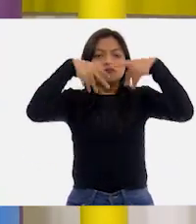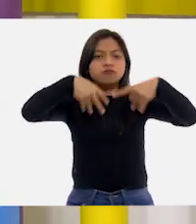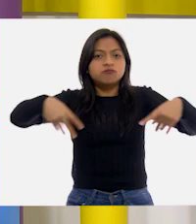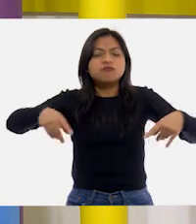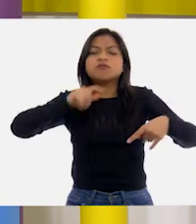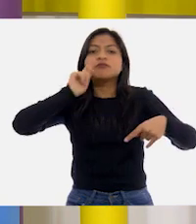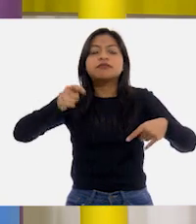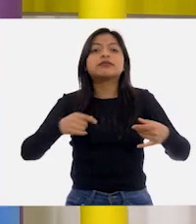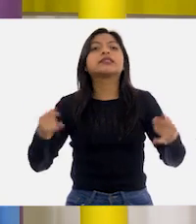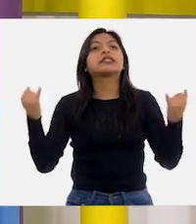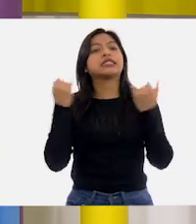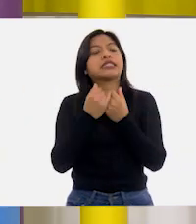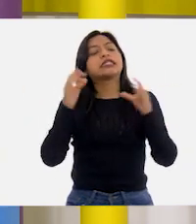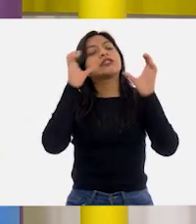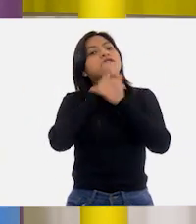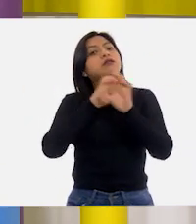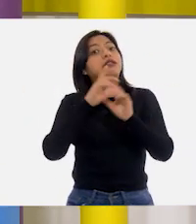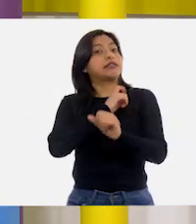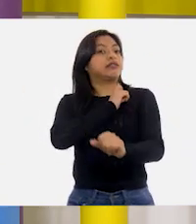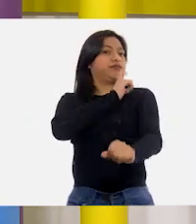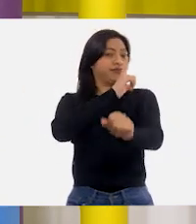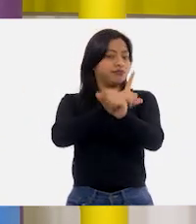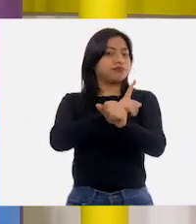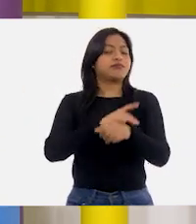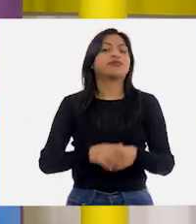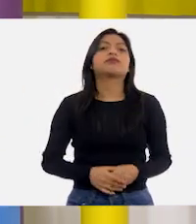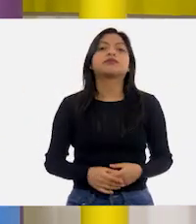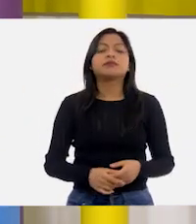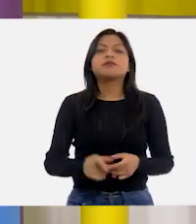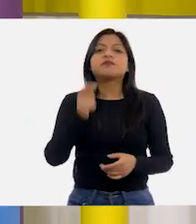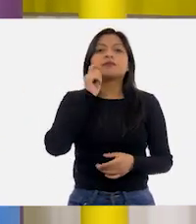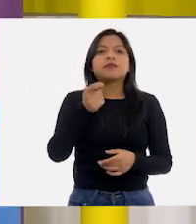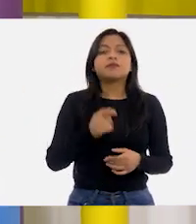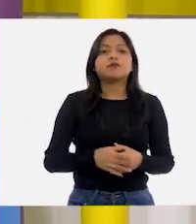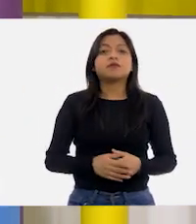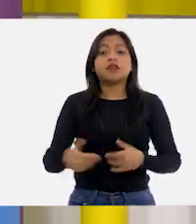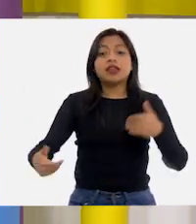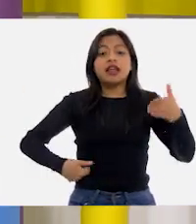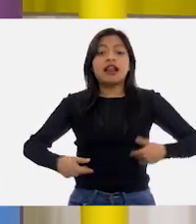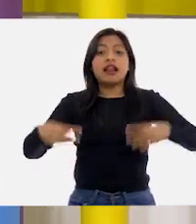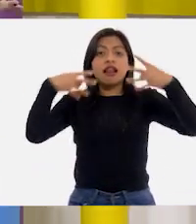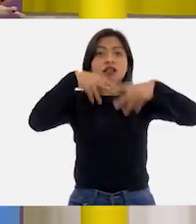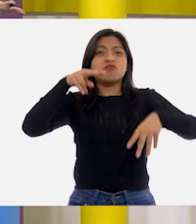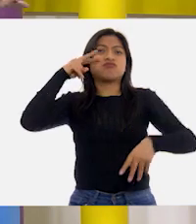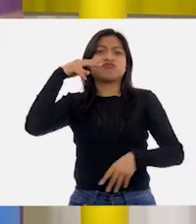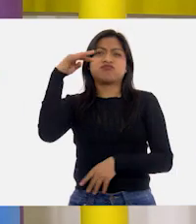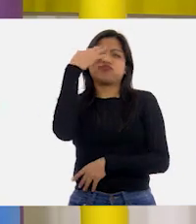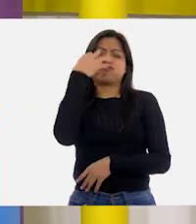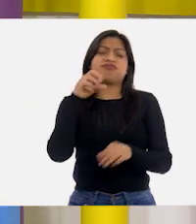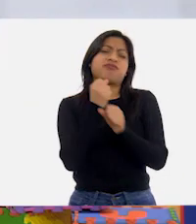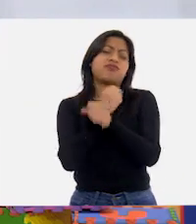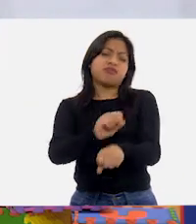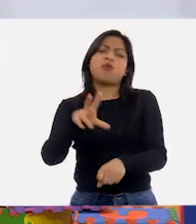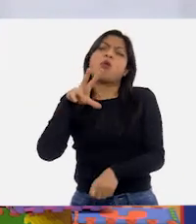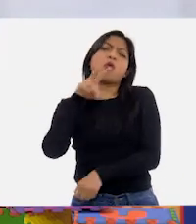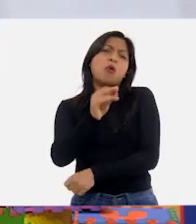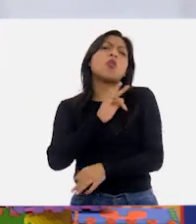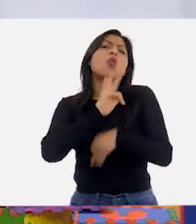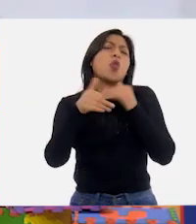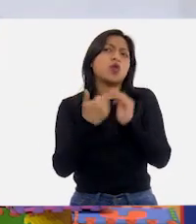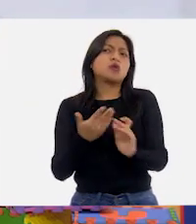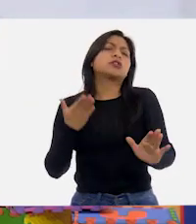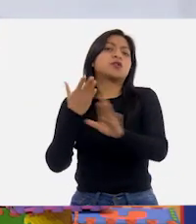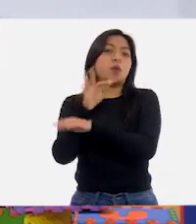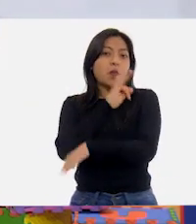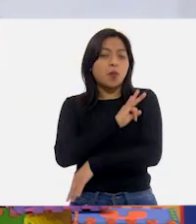musicalizada, pero cantada de una manera muy específica y que no es un espectáculo aburrido que no puedan ver los niños. Es muy,